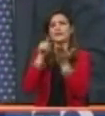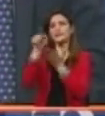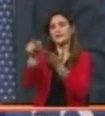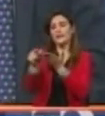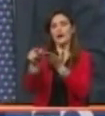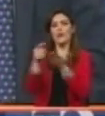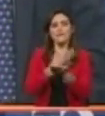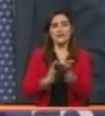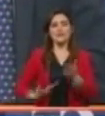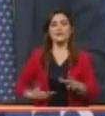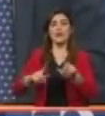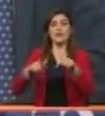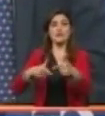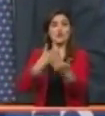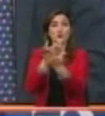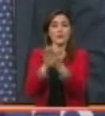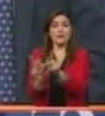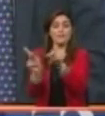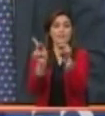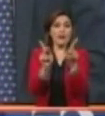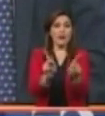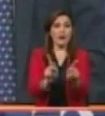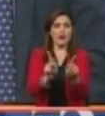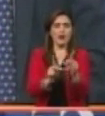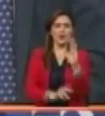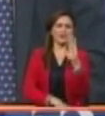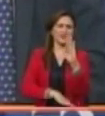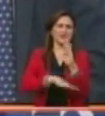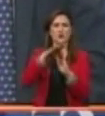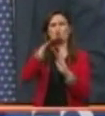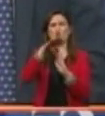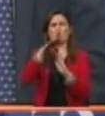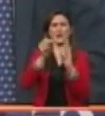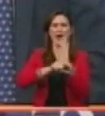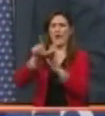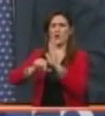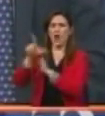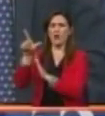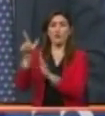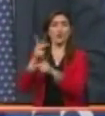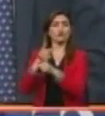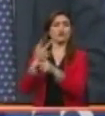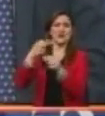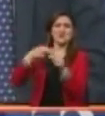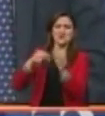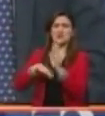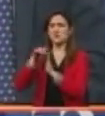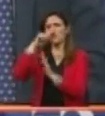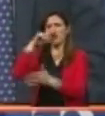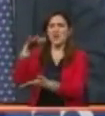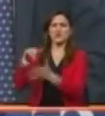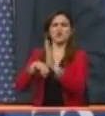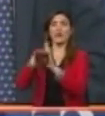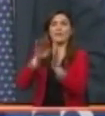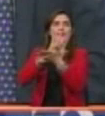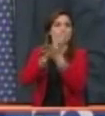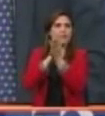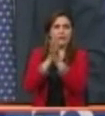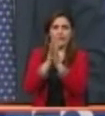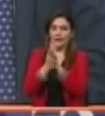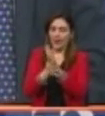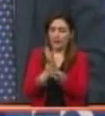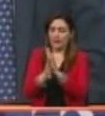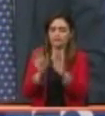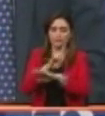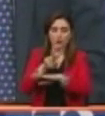noches. El presidente, en efecto, no anunció un paquetazo, anunció una serie de medidas que tienen como objetivo aumentar el empleo, reactivar